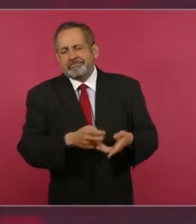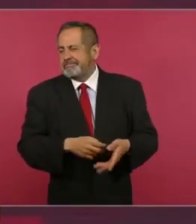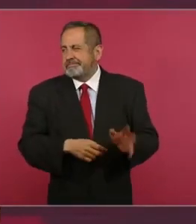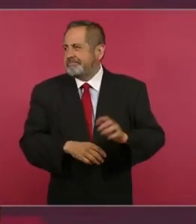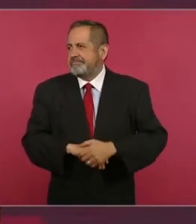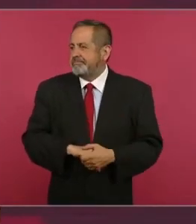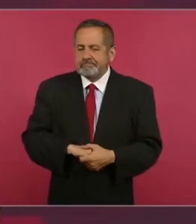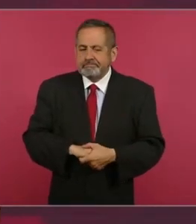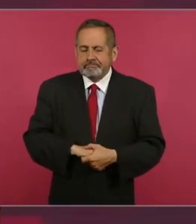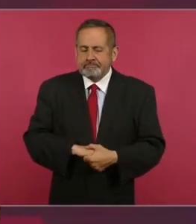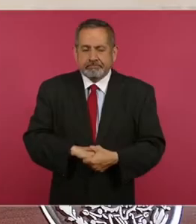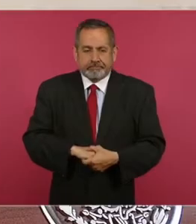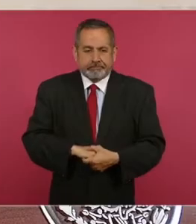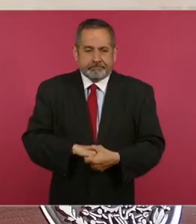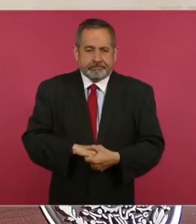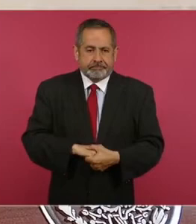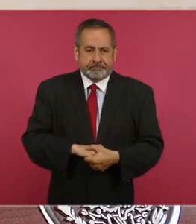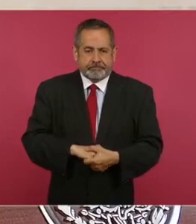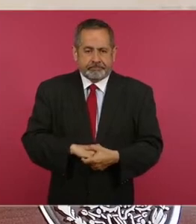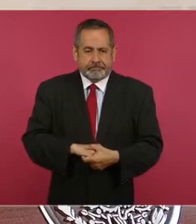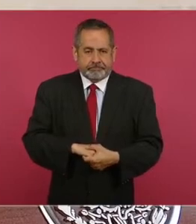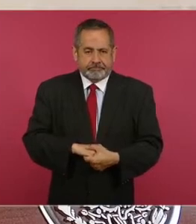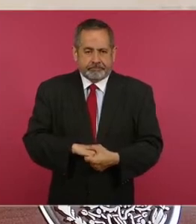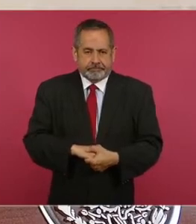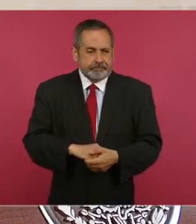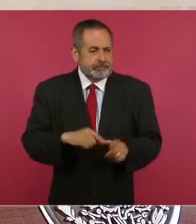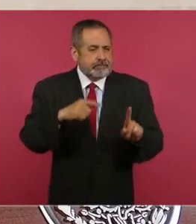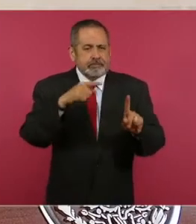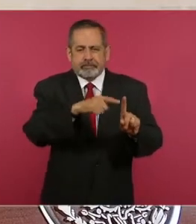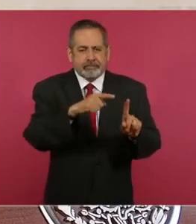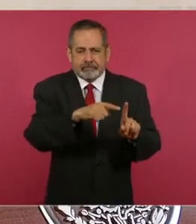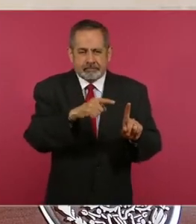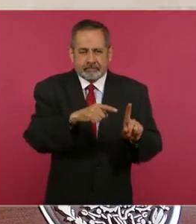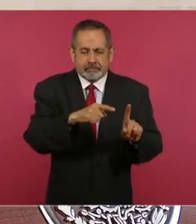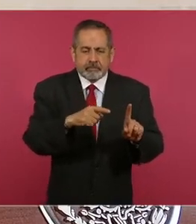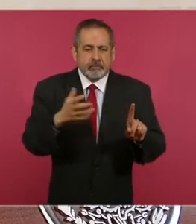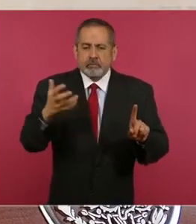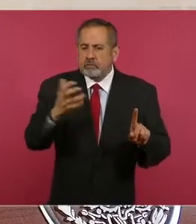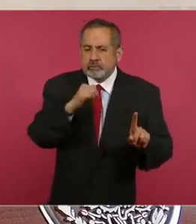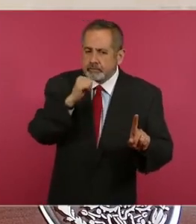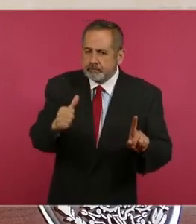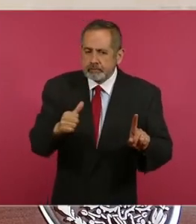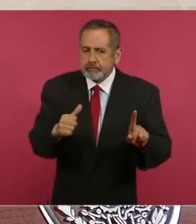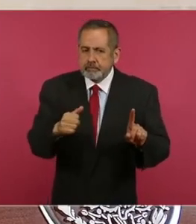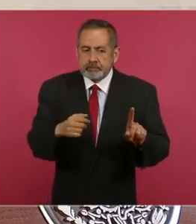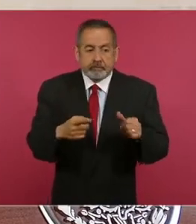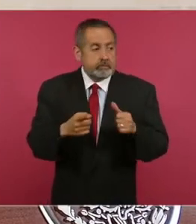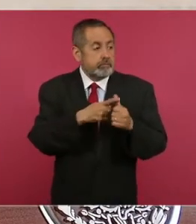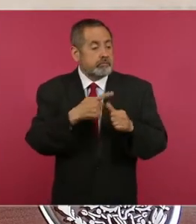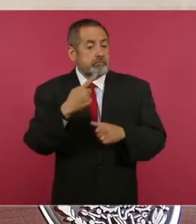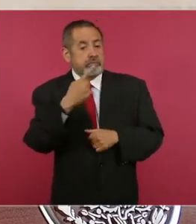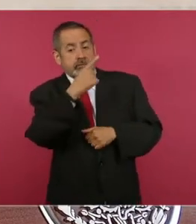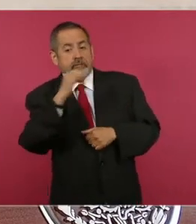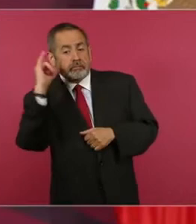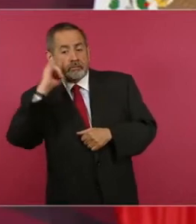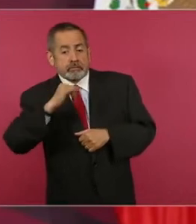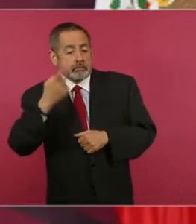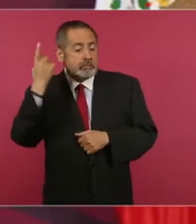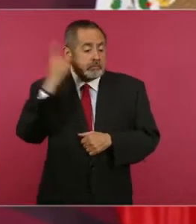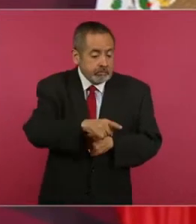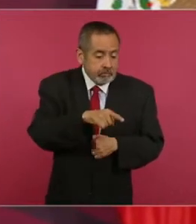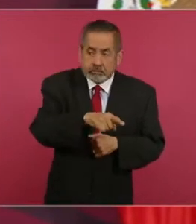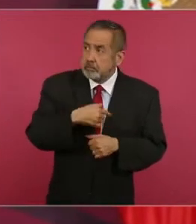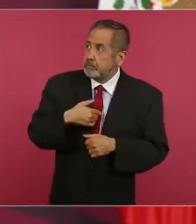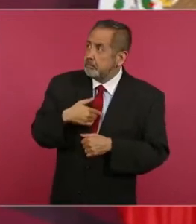él no hubiese hecho eso si no se lo ordenan